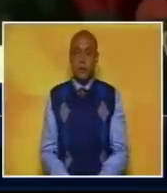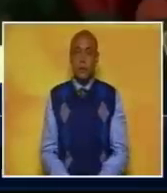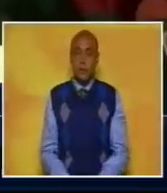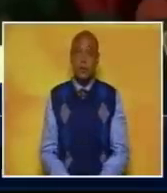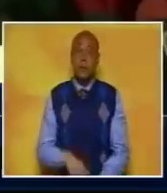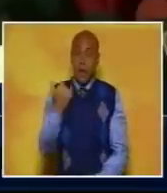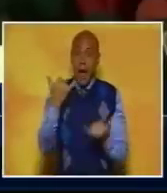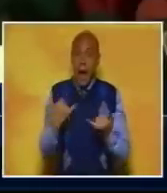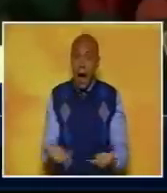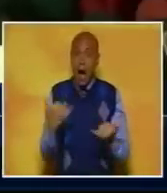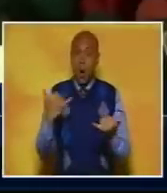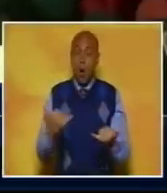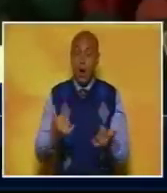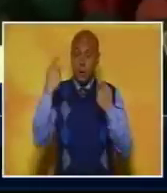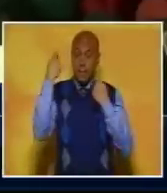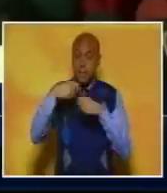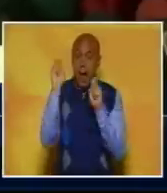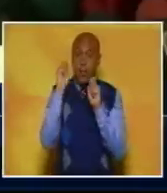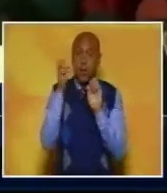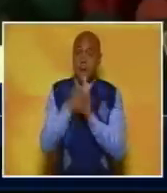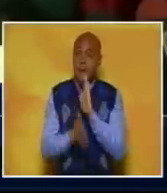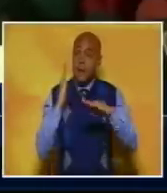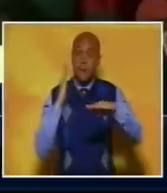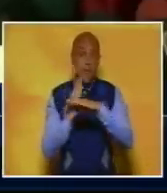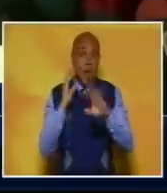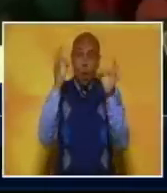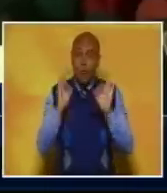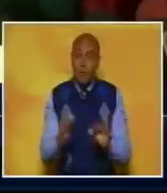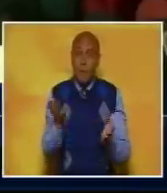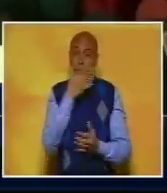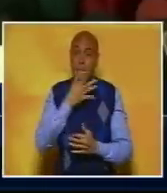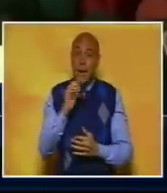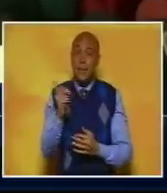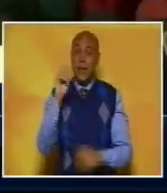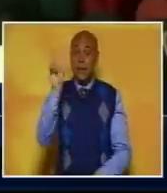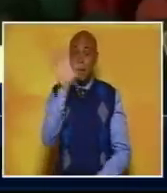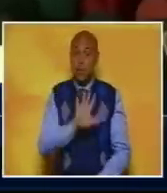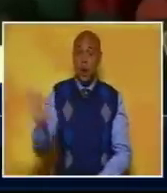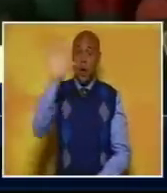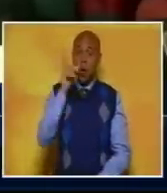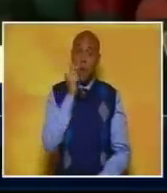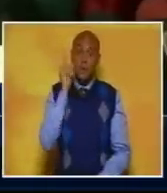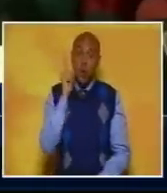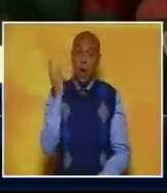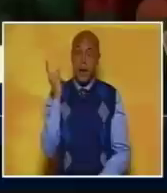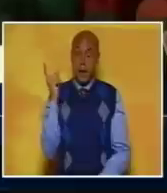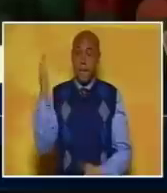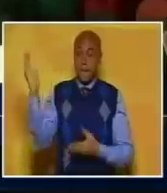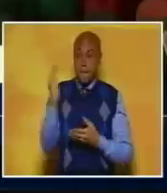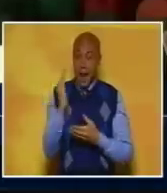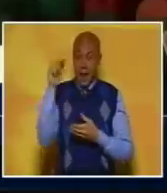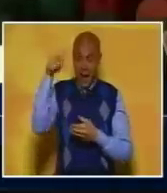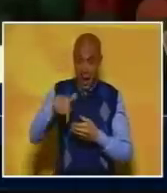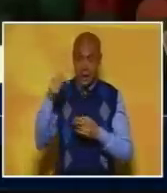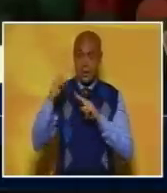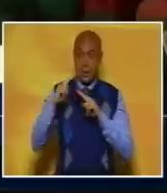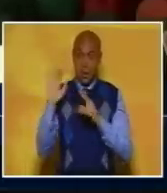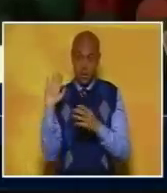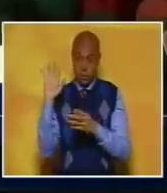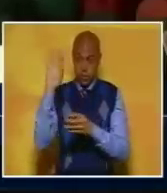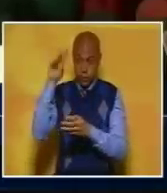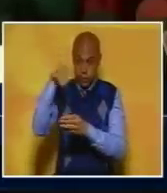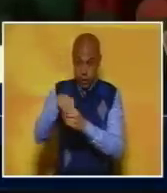el comercio está totalmente paralizado y recordemos que todos los venezolanos que vienen del interior del país por la